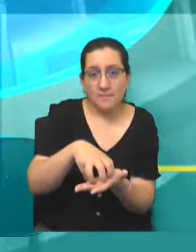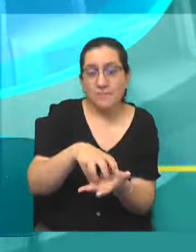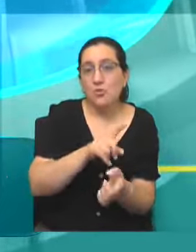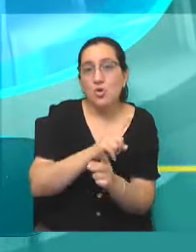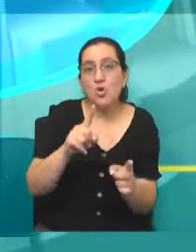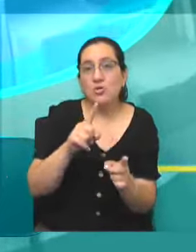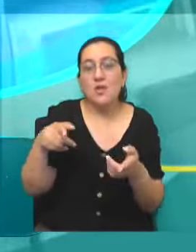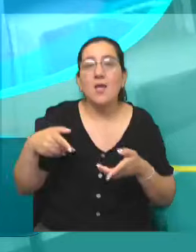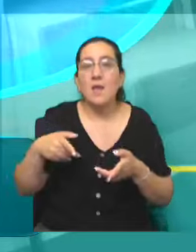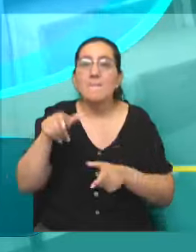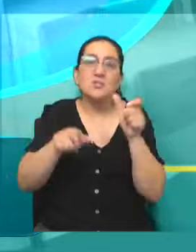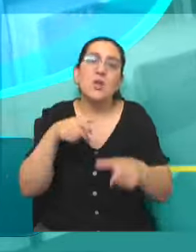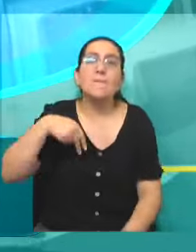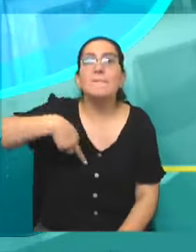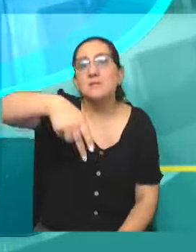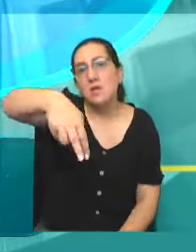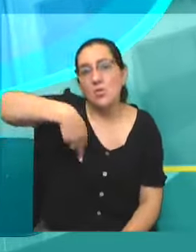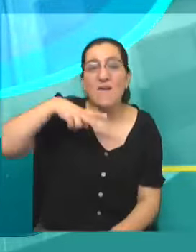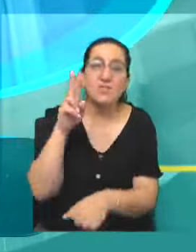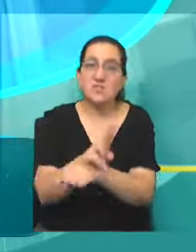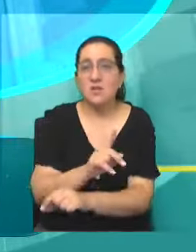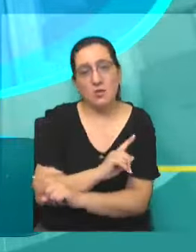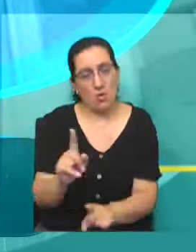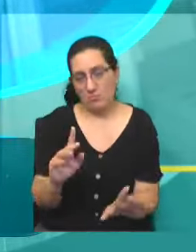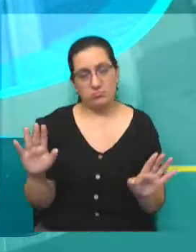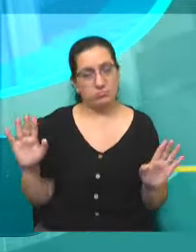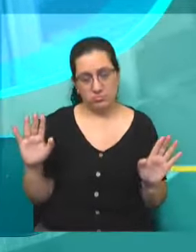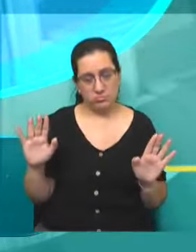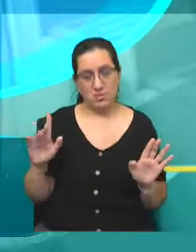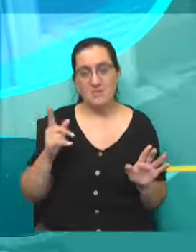el pasaje de gente. O sea, gente que nos visita no debe pasar por ahí.